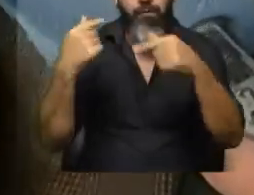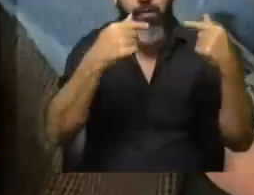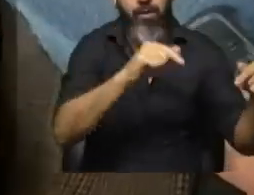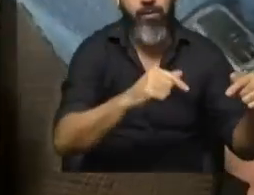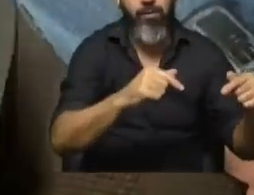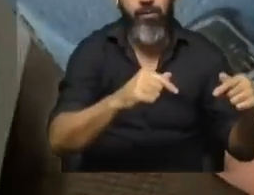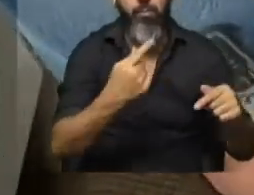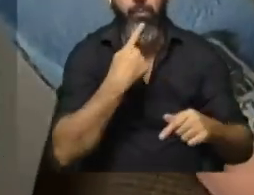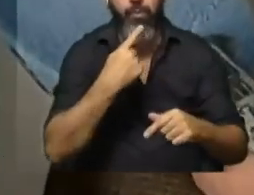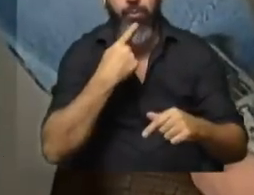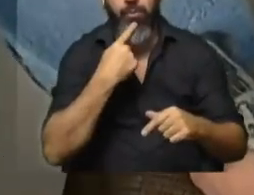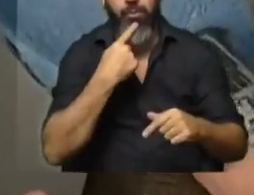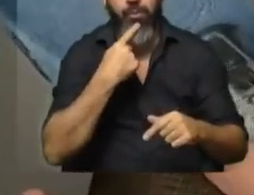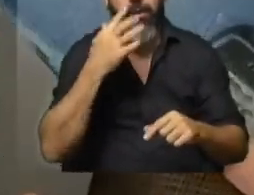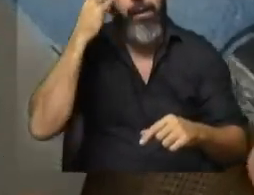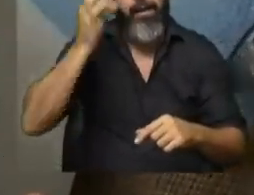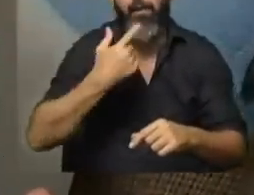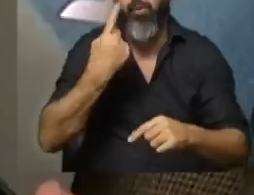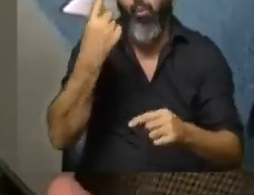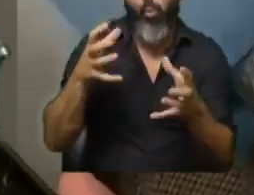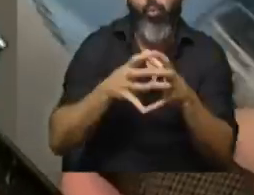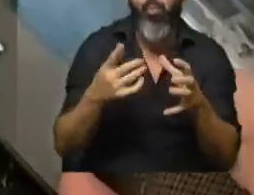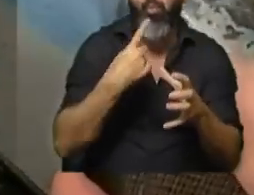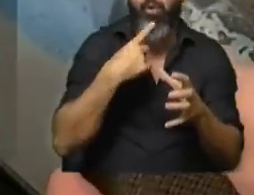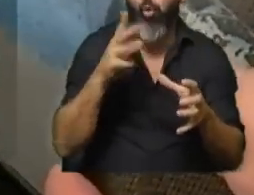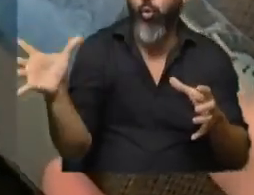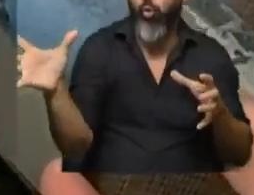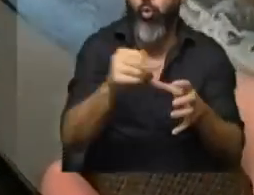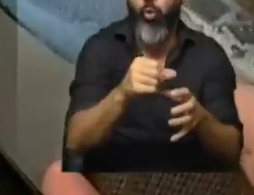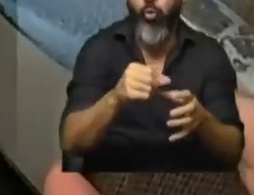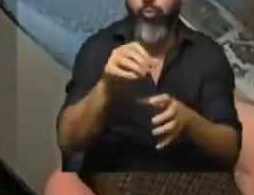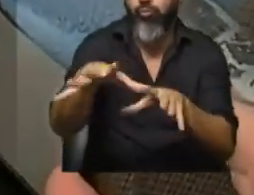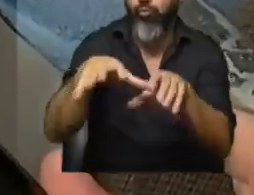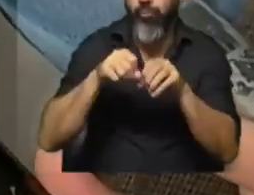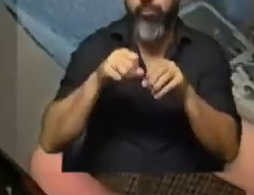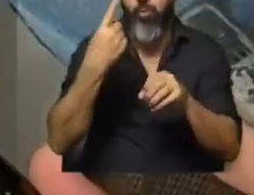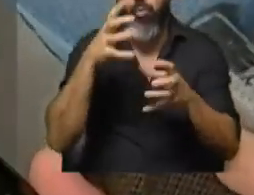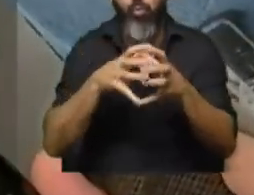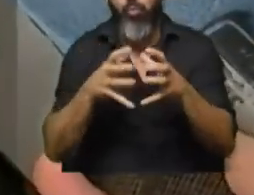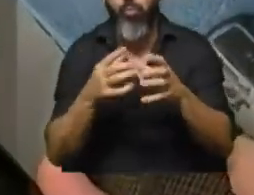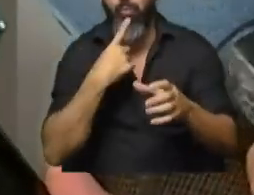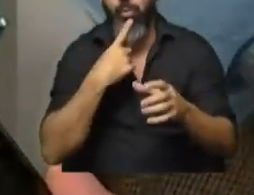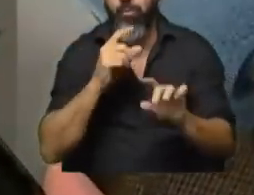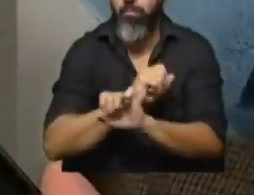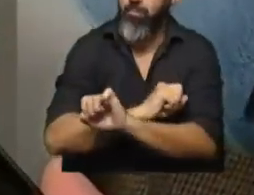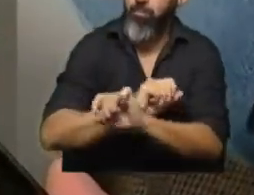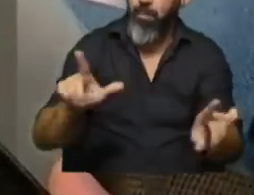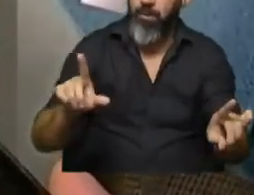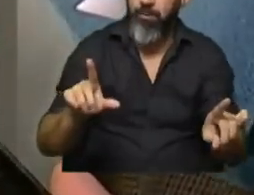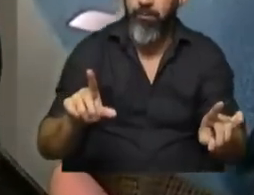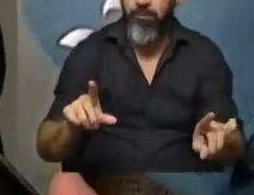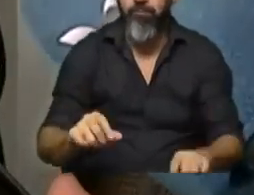nosotros creemos que un partido pueda absorber todo lo que anda en la vuelta creo que estamos mal plantados yo creo que